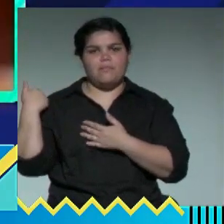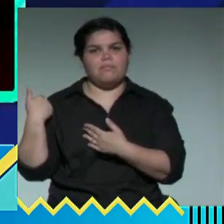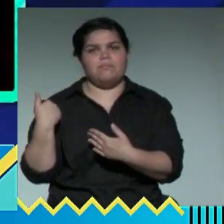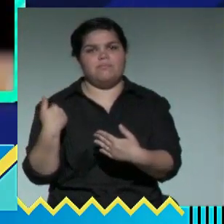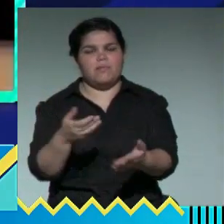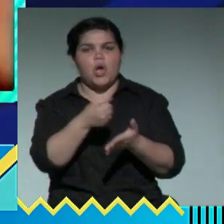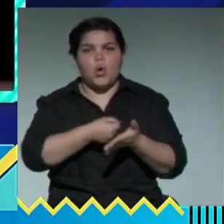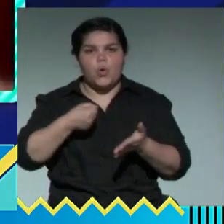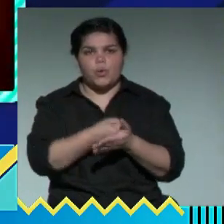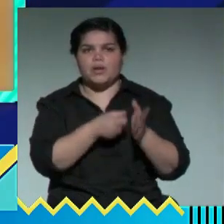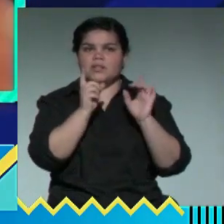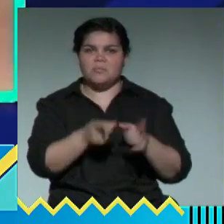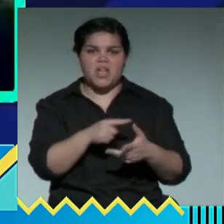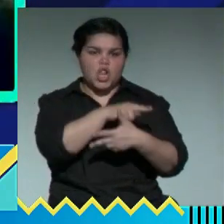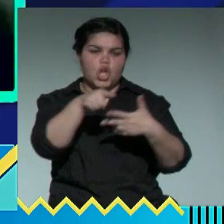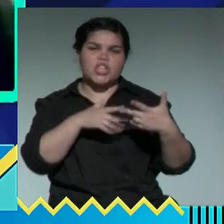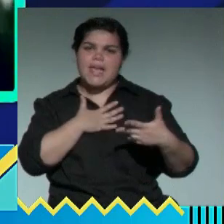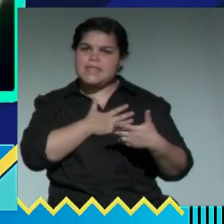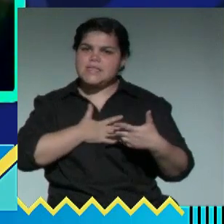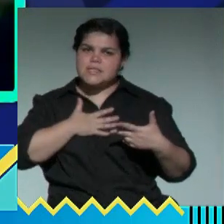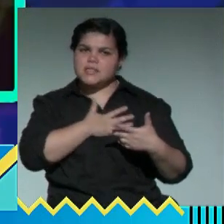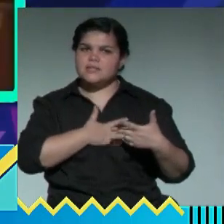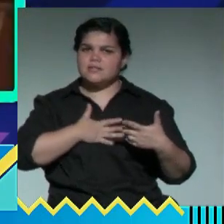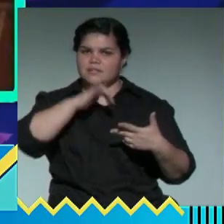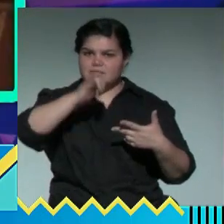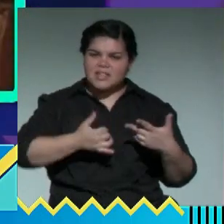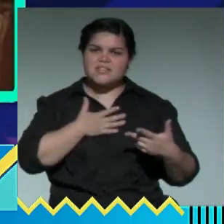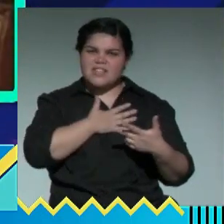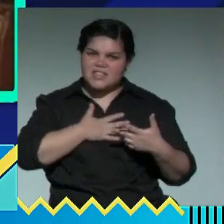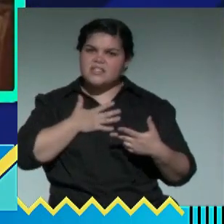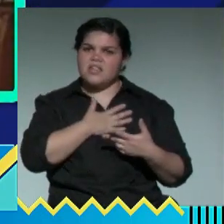Vi mucha sensibilidad en los tres, viste, son personas sensibles.